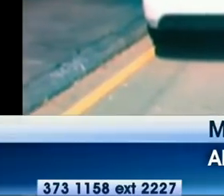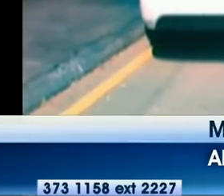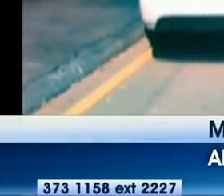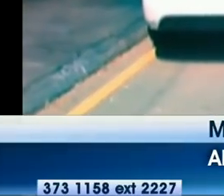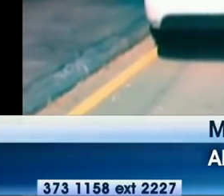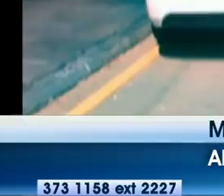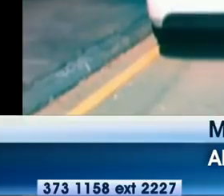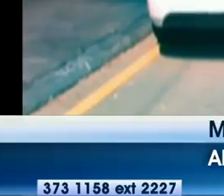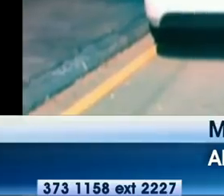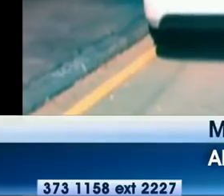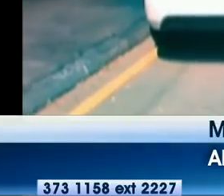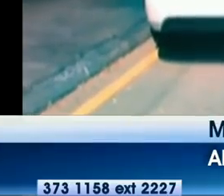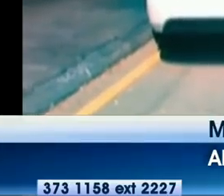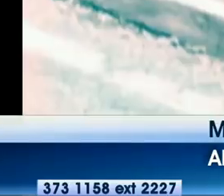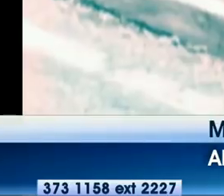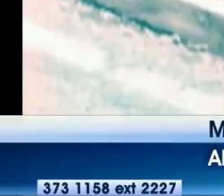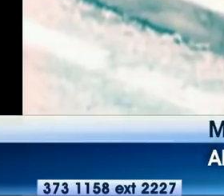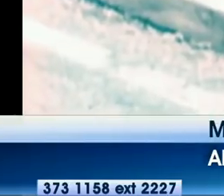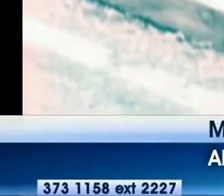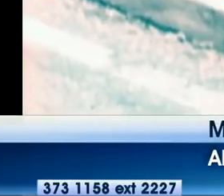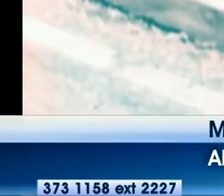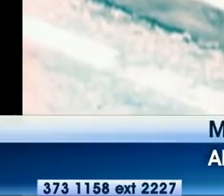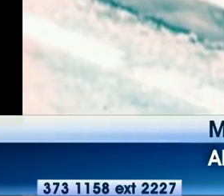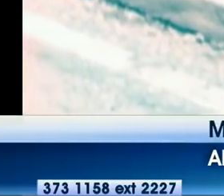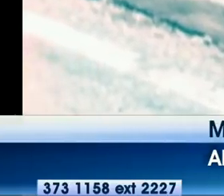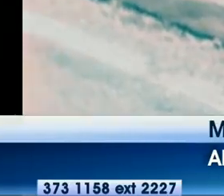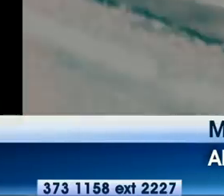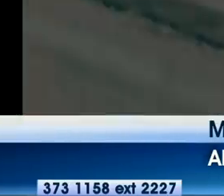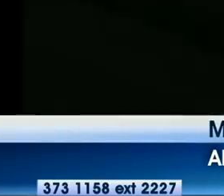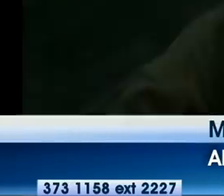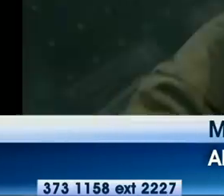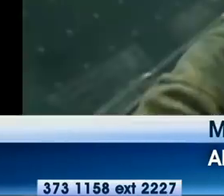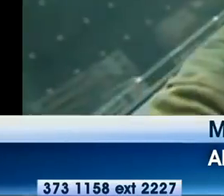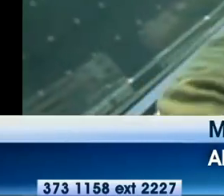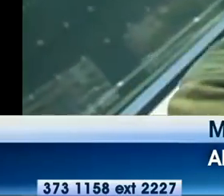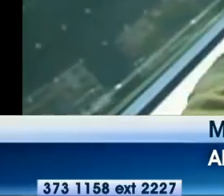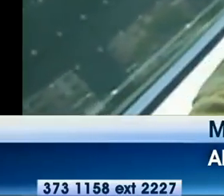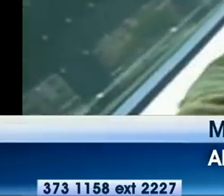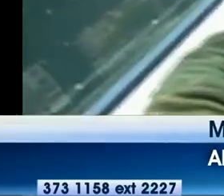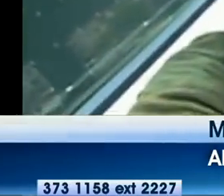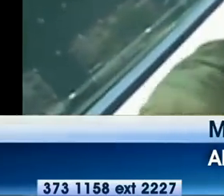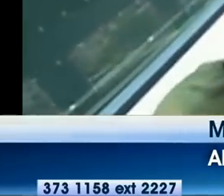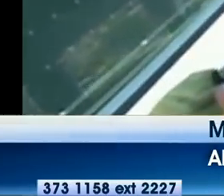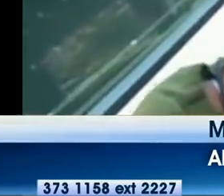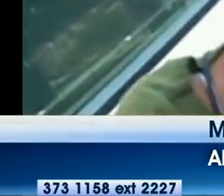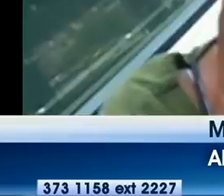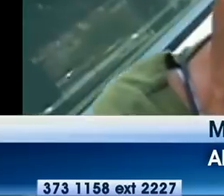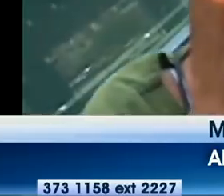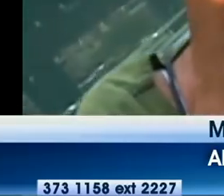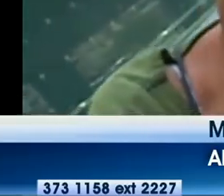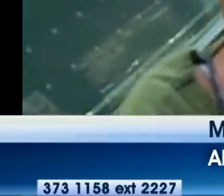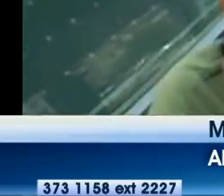la tarde. Estaba aquí a pocos metros, pero sin vida. Esa señora venía ahí. Esto es